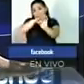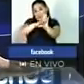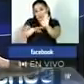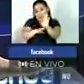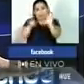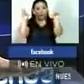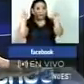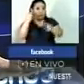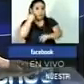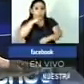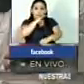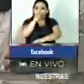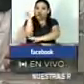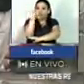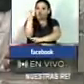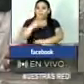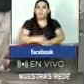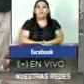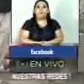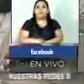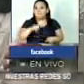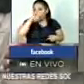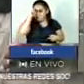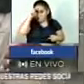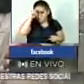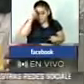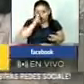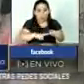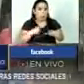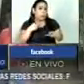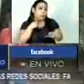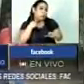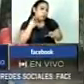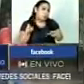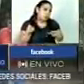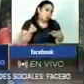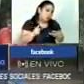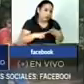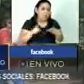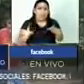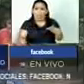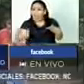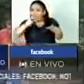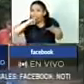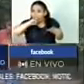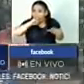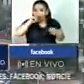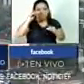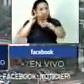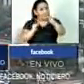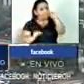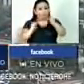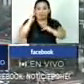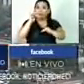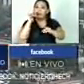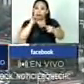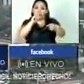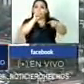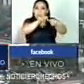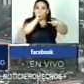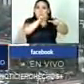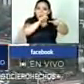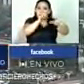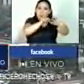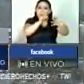sanitaria. Desempleo, contracción económica, aumento de la pobreza y las desigualdades son solo algunas de las